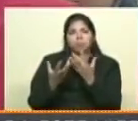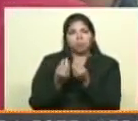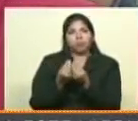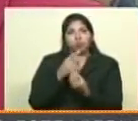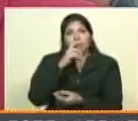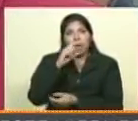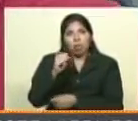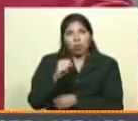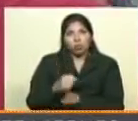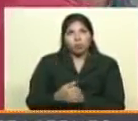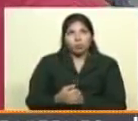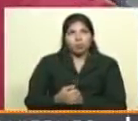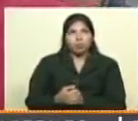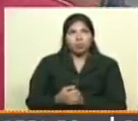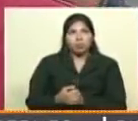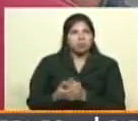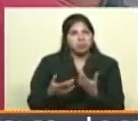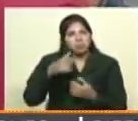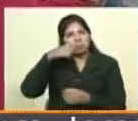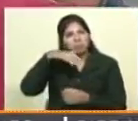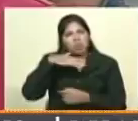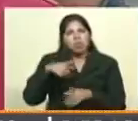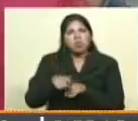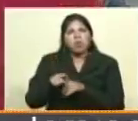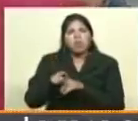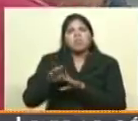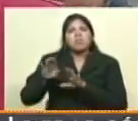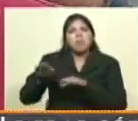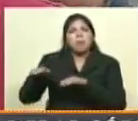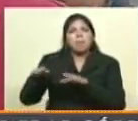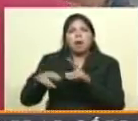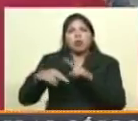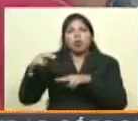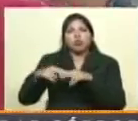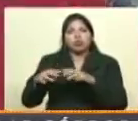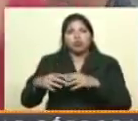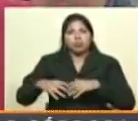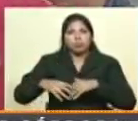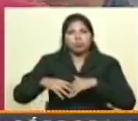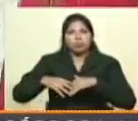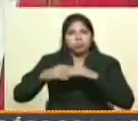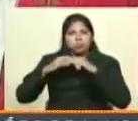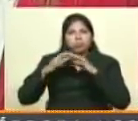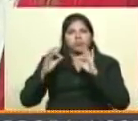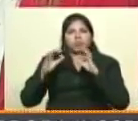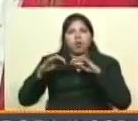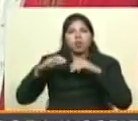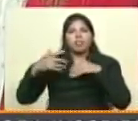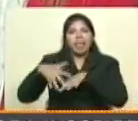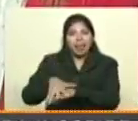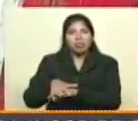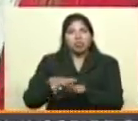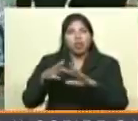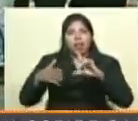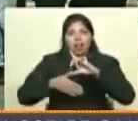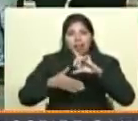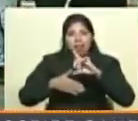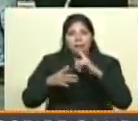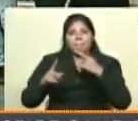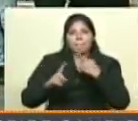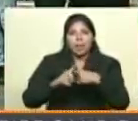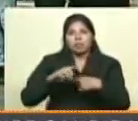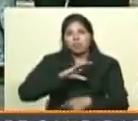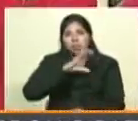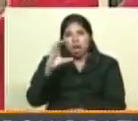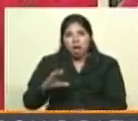Nicolás Maduro Moro, lo que ha hecho es contribuir a la unión, a la integración de los pueblos de América Latina y el Caribe para el